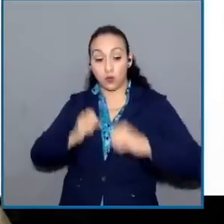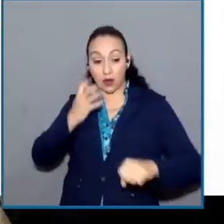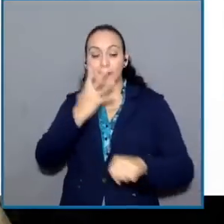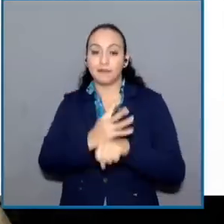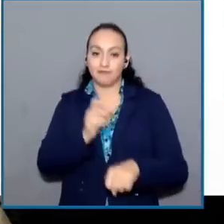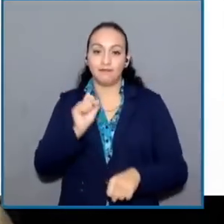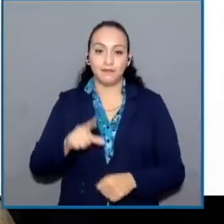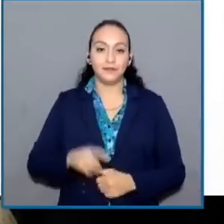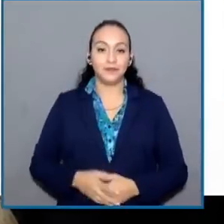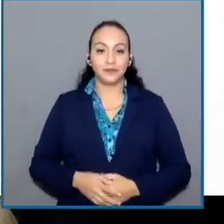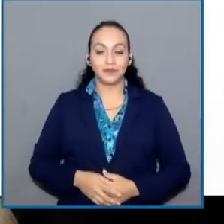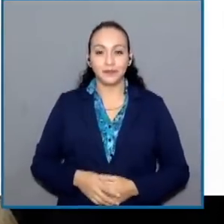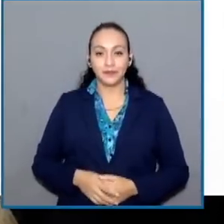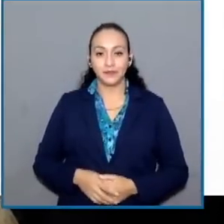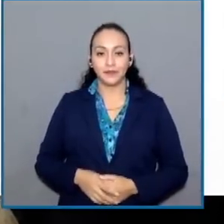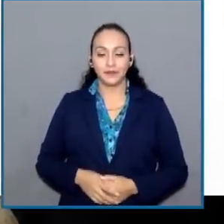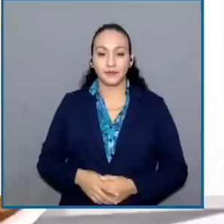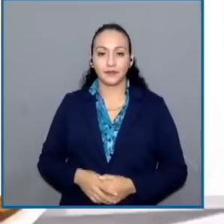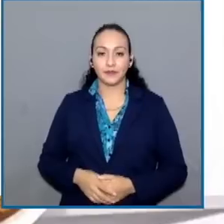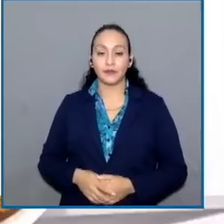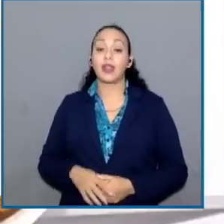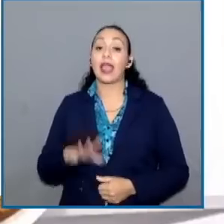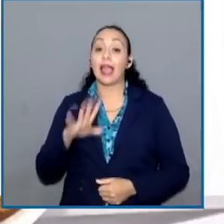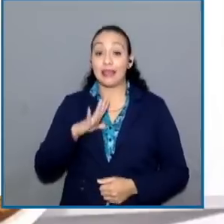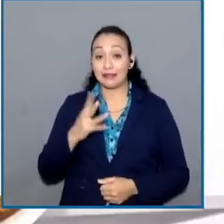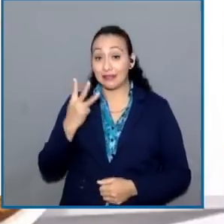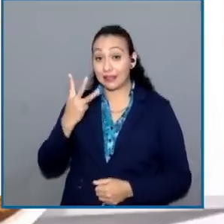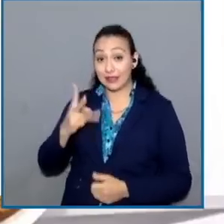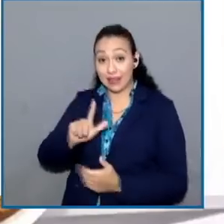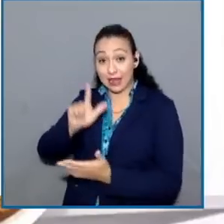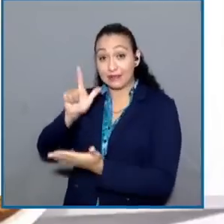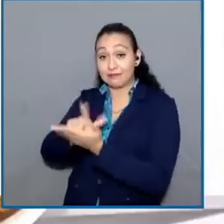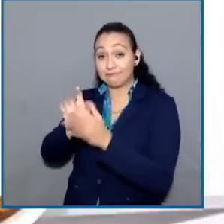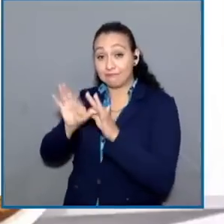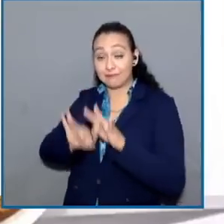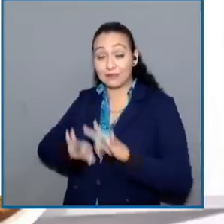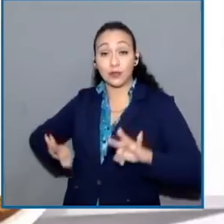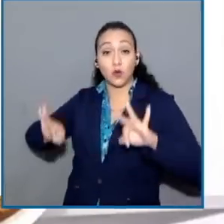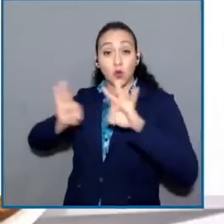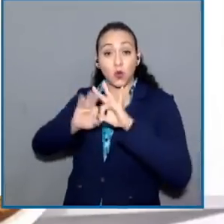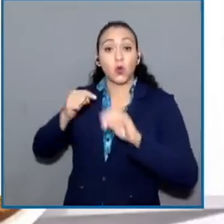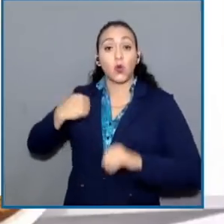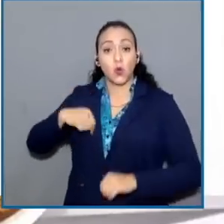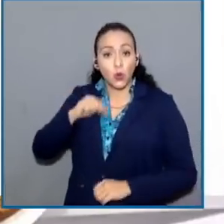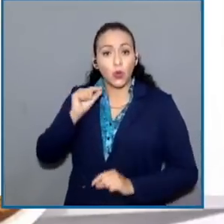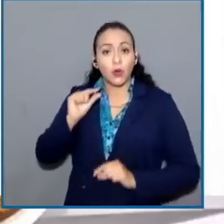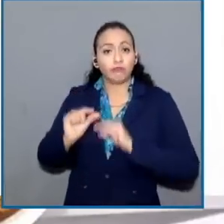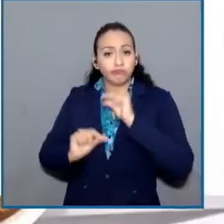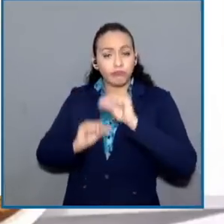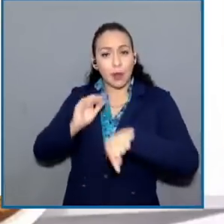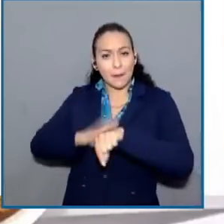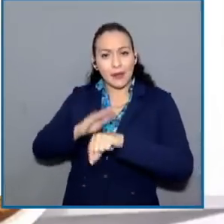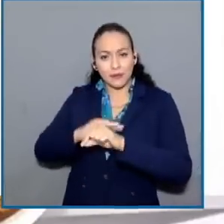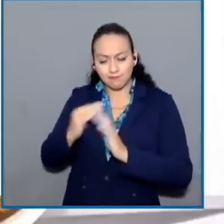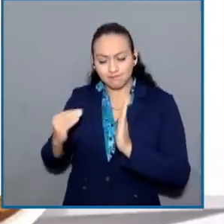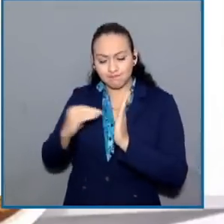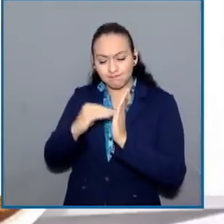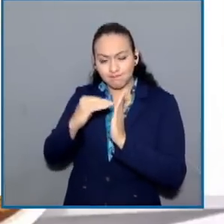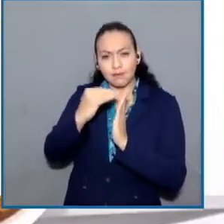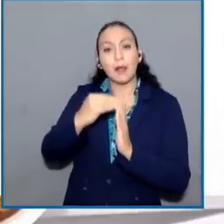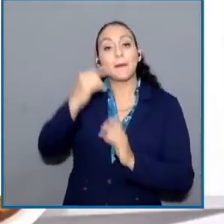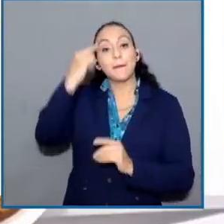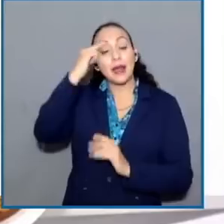Son 3 leyes importantes. Estamos avanzando en la elaboración sobre todo de las leyes